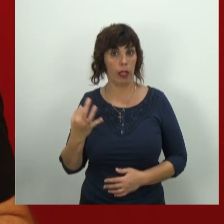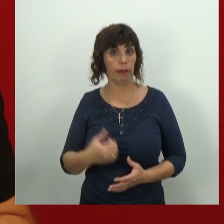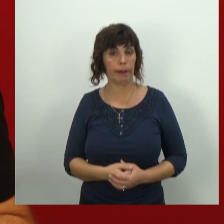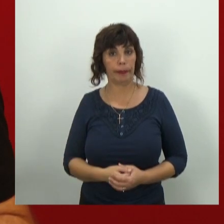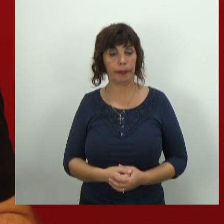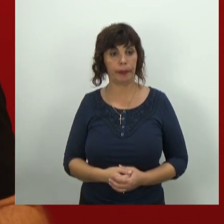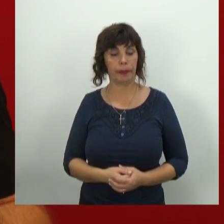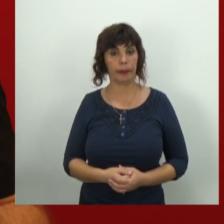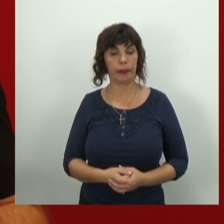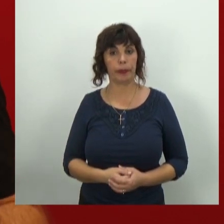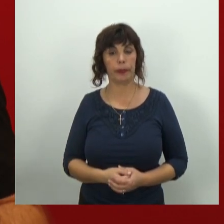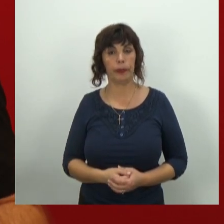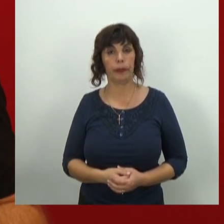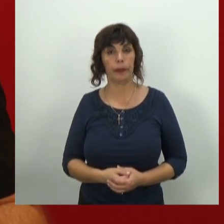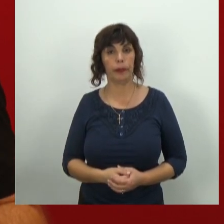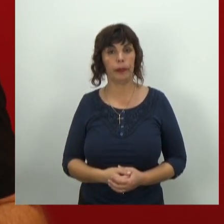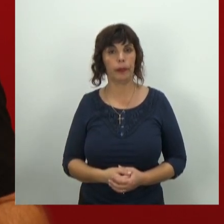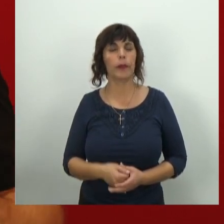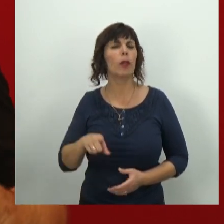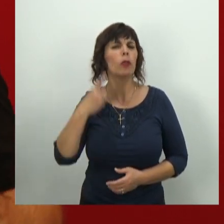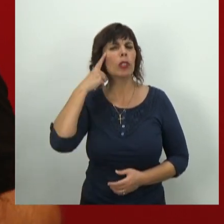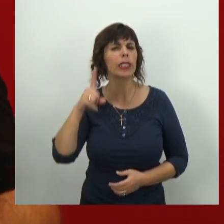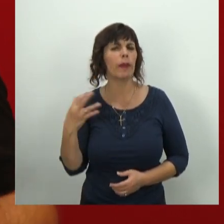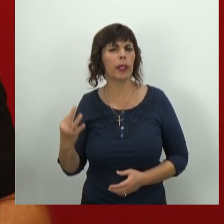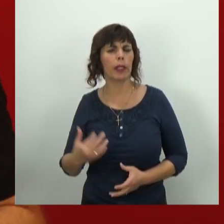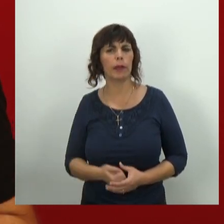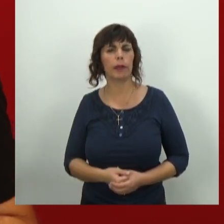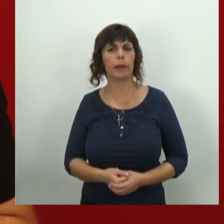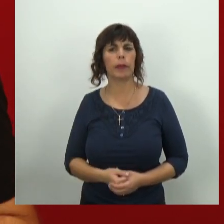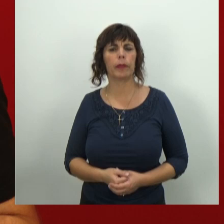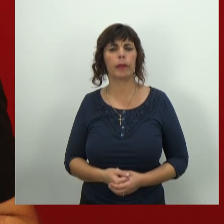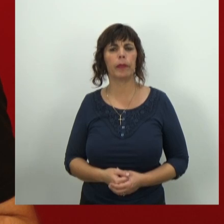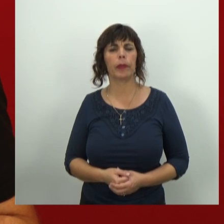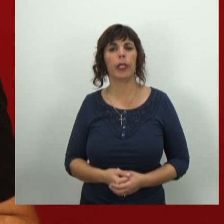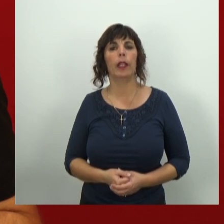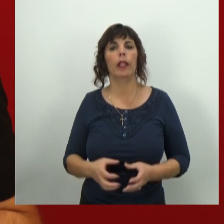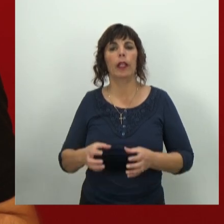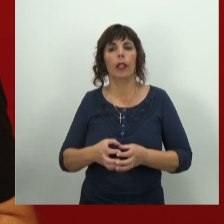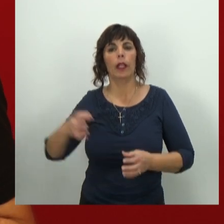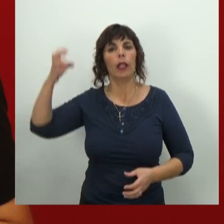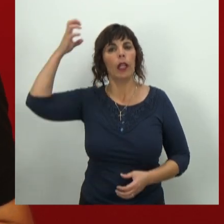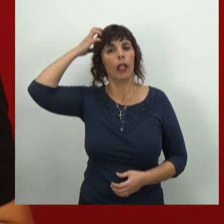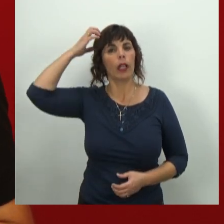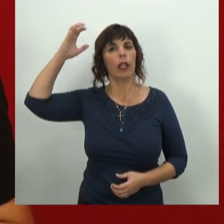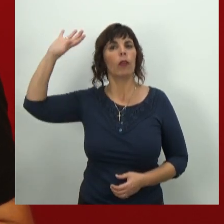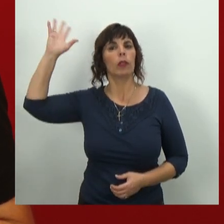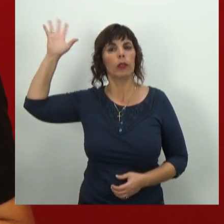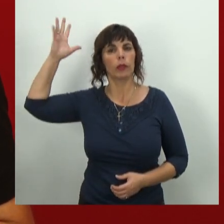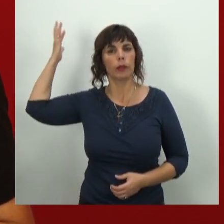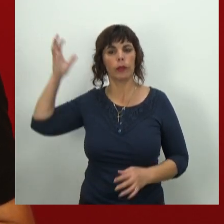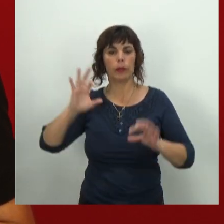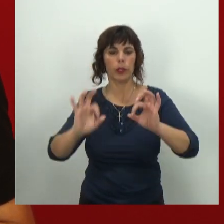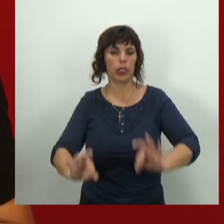Pero tienes que saber que el reino de los cielos siempre viene